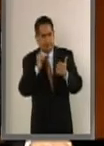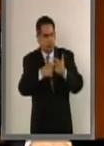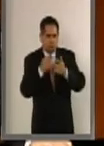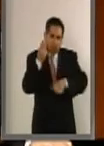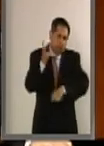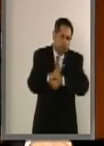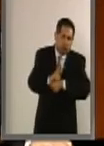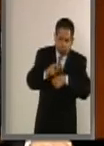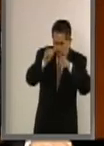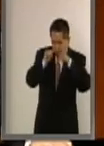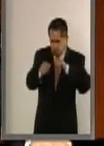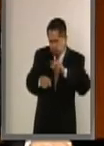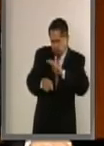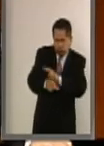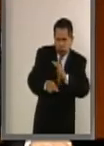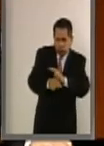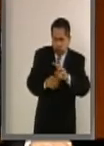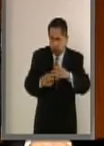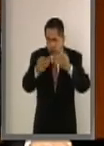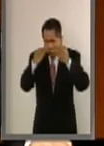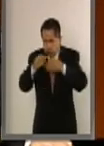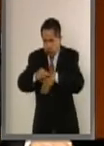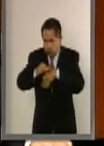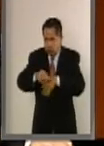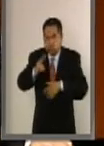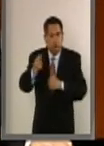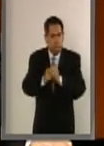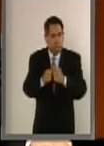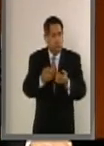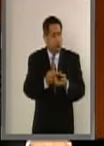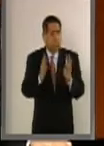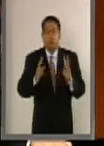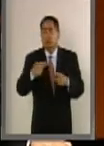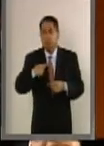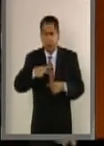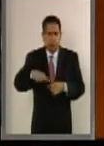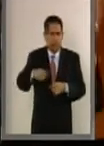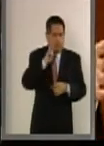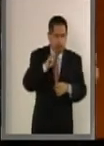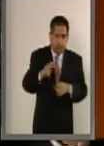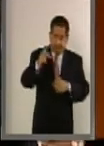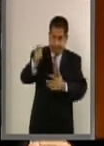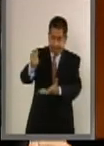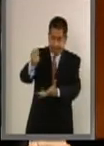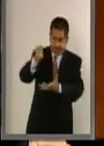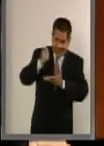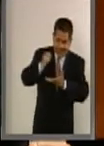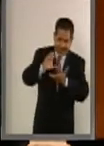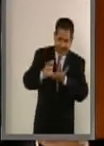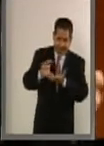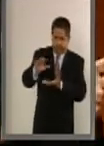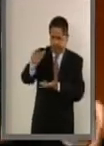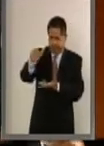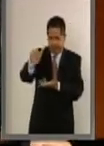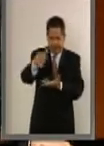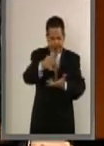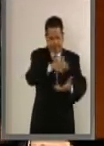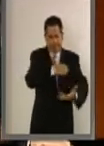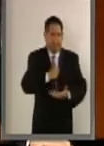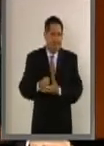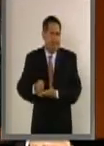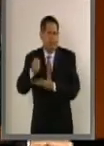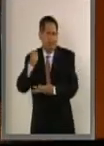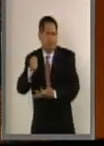puedan vigilar y constatar ante la sociedad mexicana que los recursos que se logren captar y esta bolsa